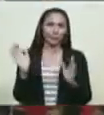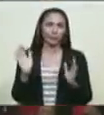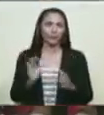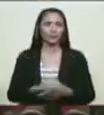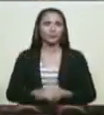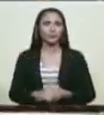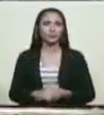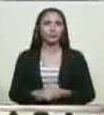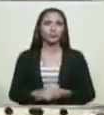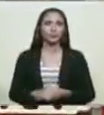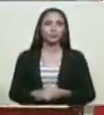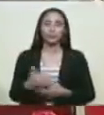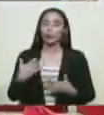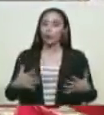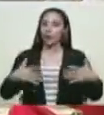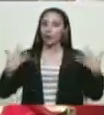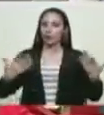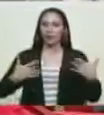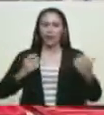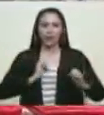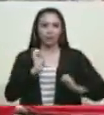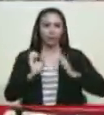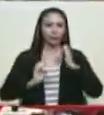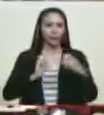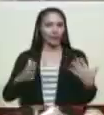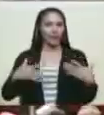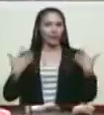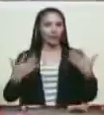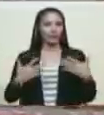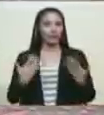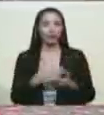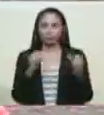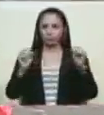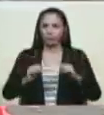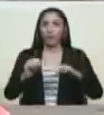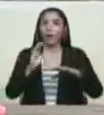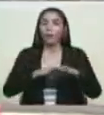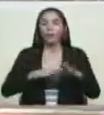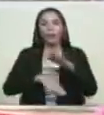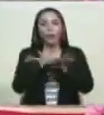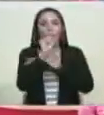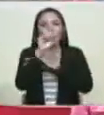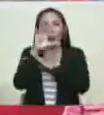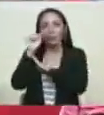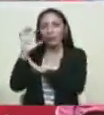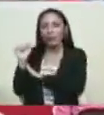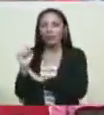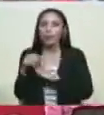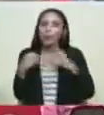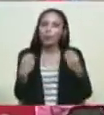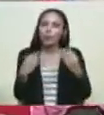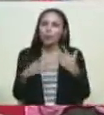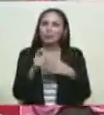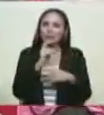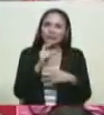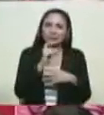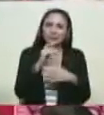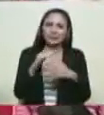con valentía y con alegría. Porque debemos aprender a enfrentar las